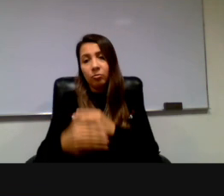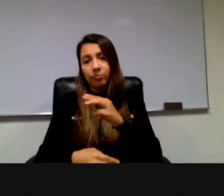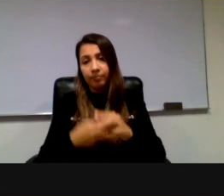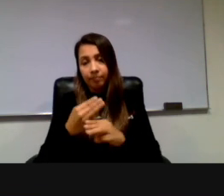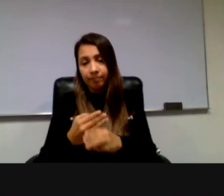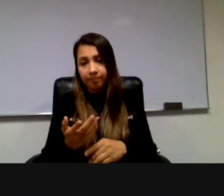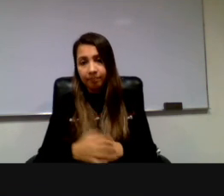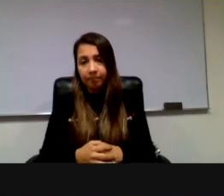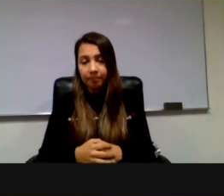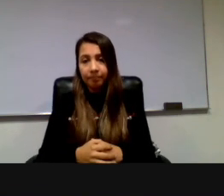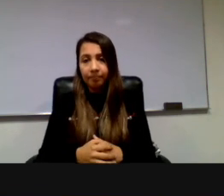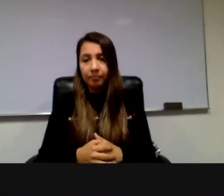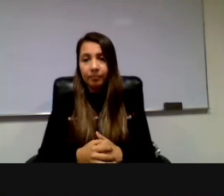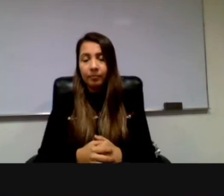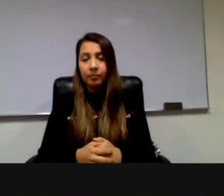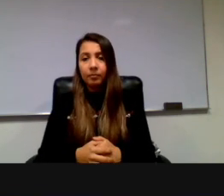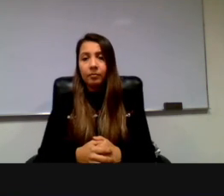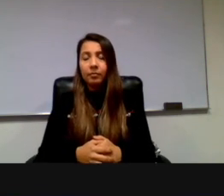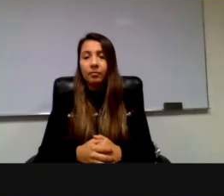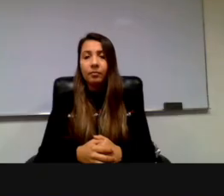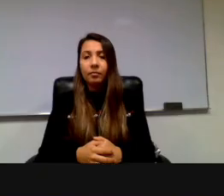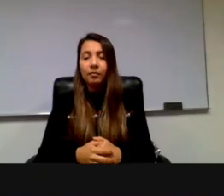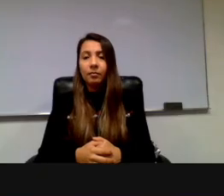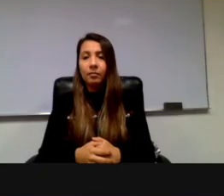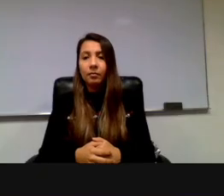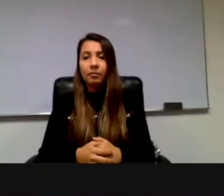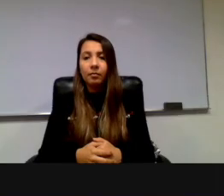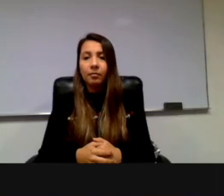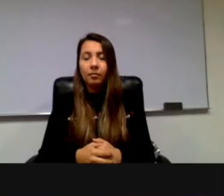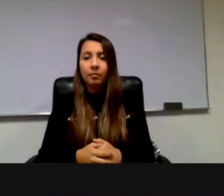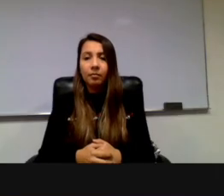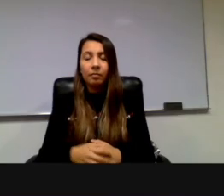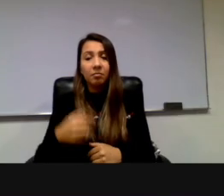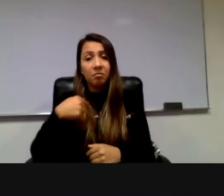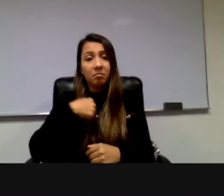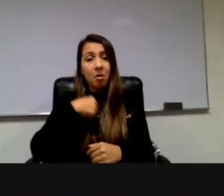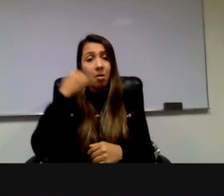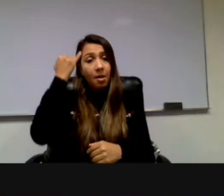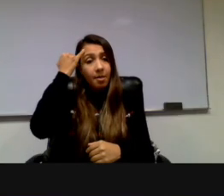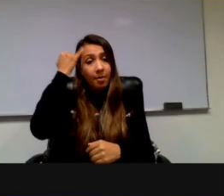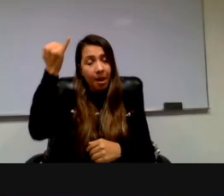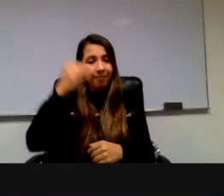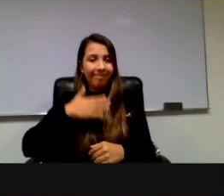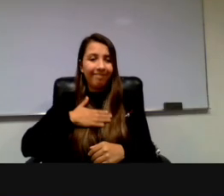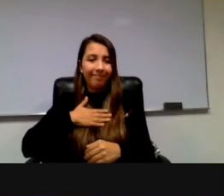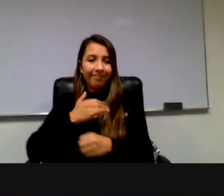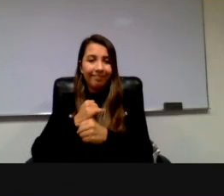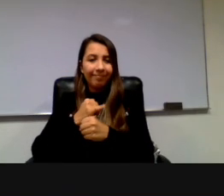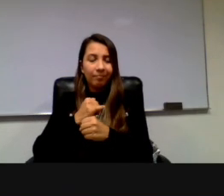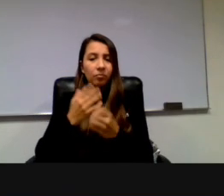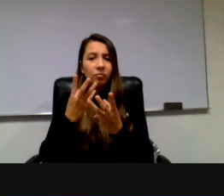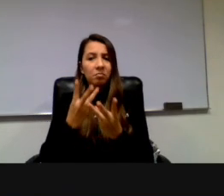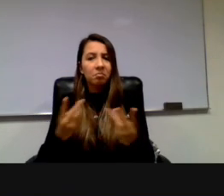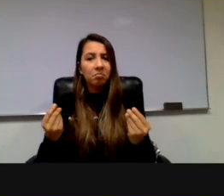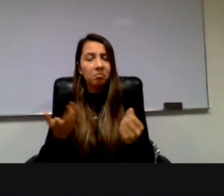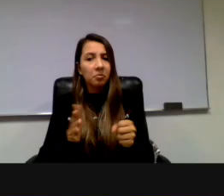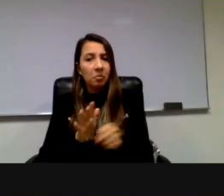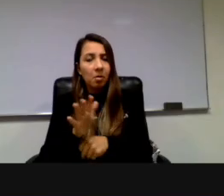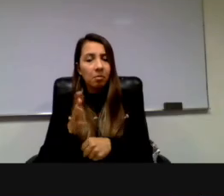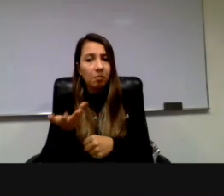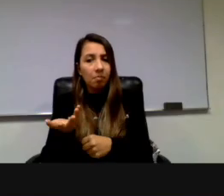¿no? ¿Qué solución se me ocurre a mí como investigador? Bueno, pues